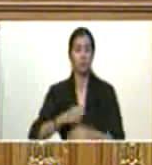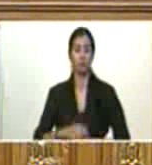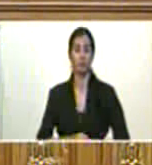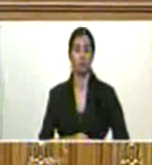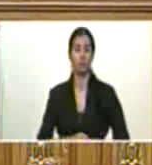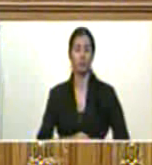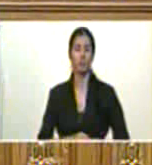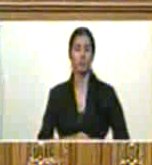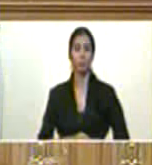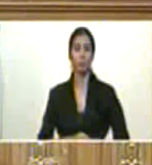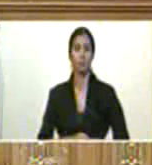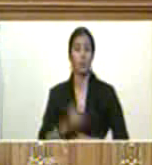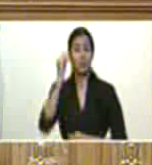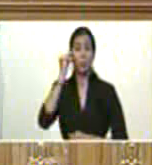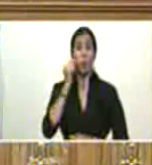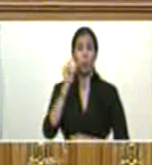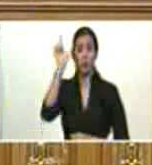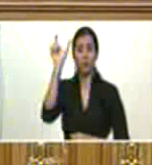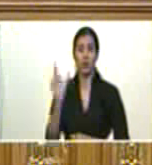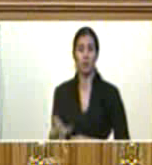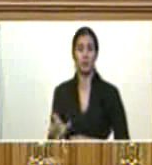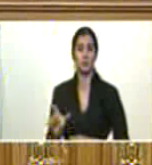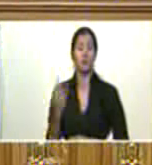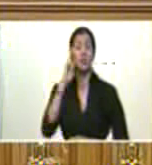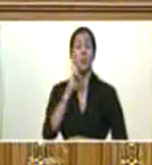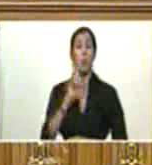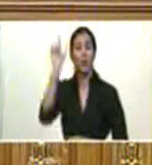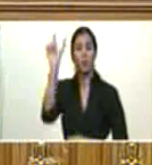Simón Bolívar, punto sagrado de encuentro.